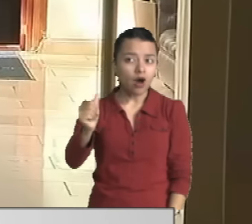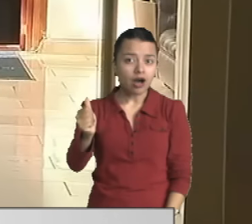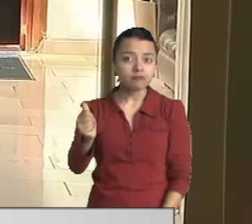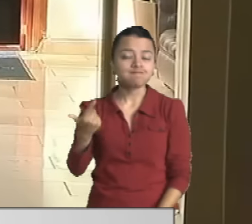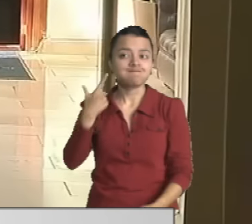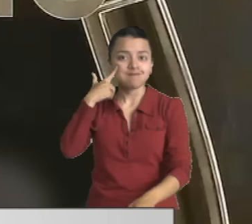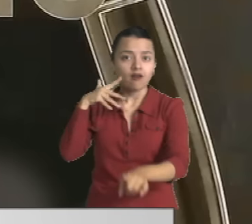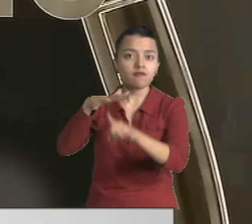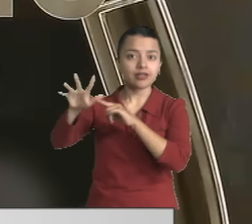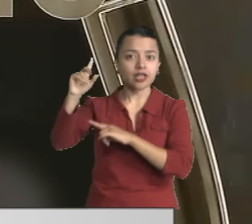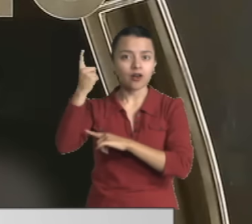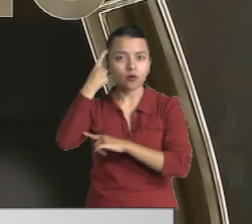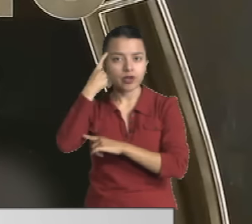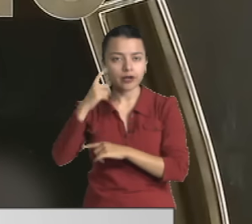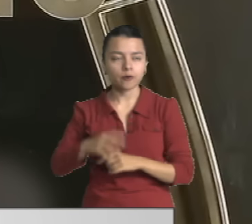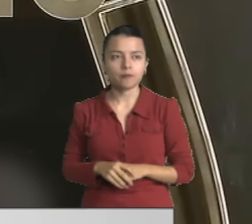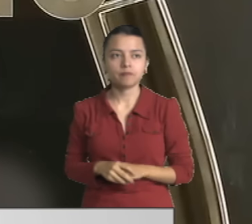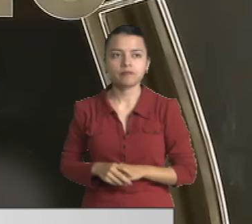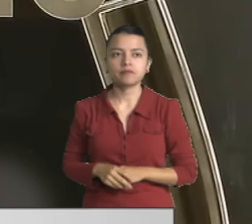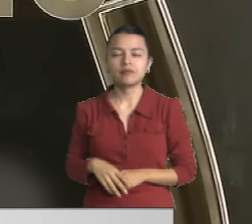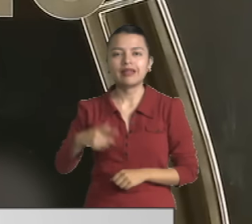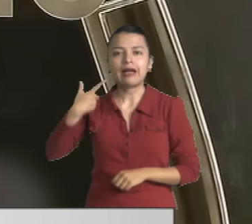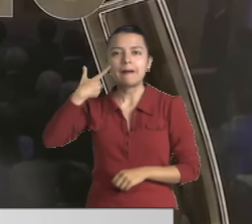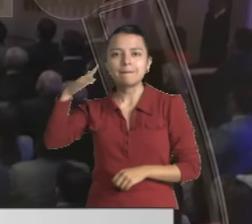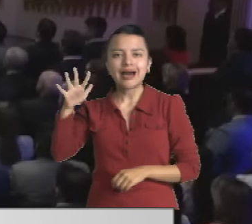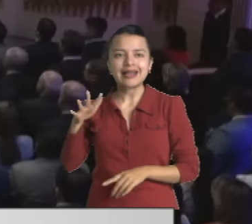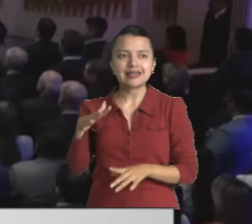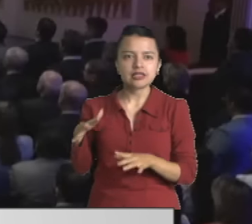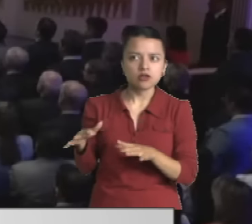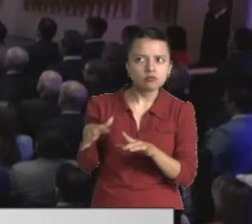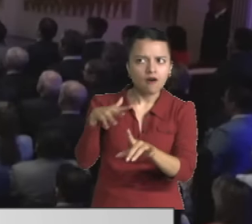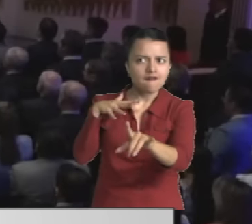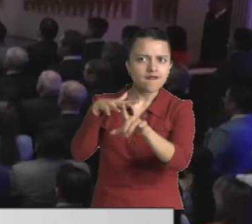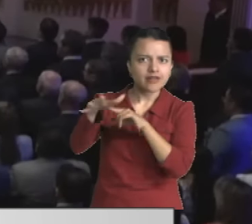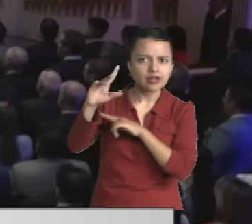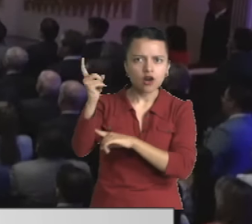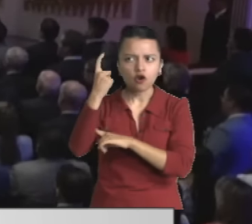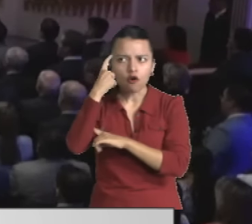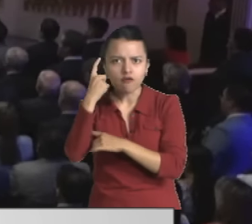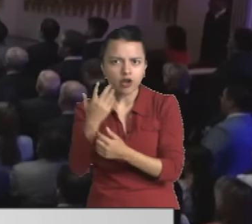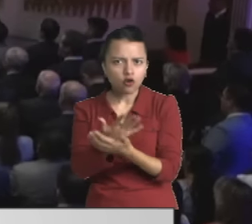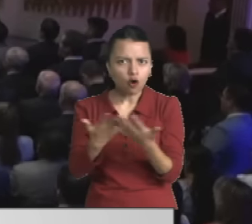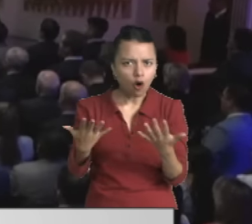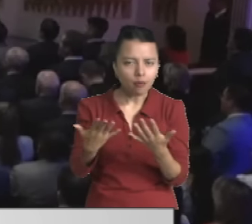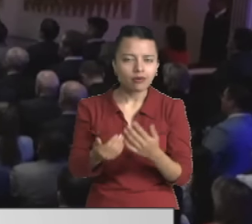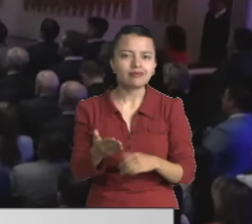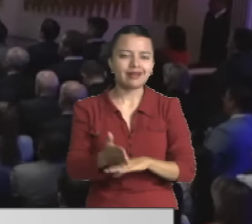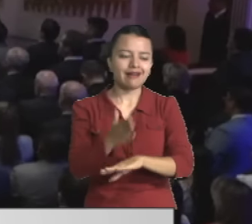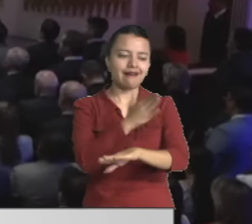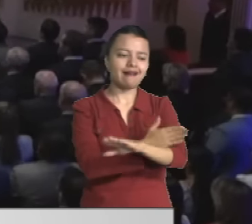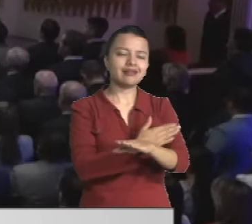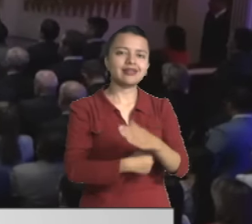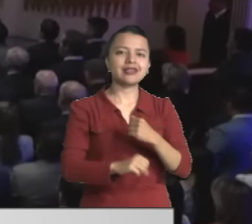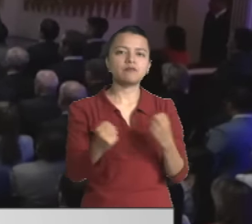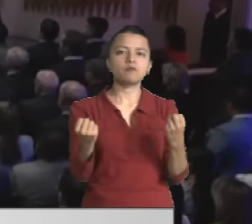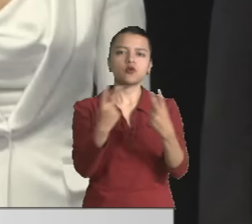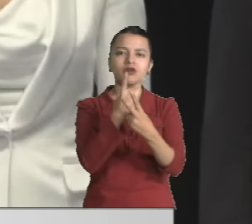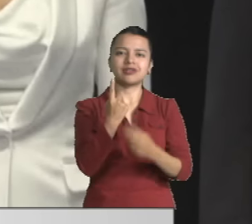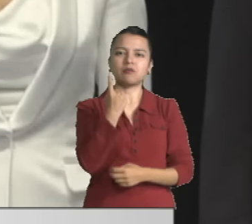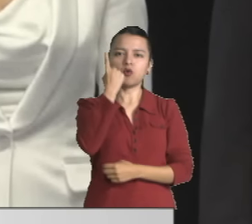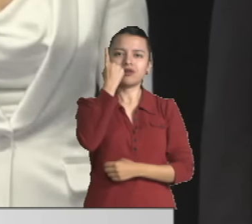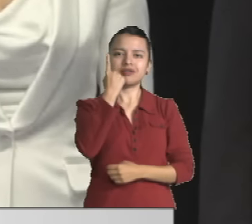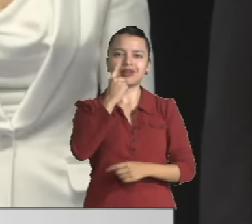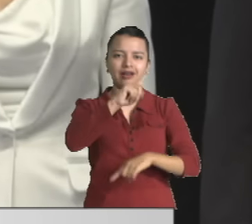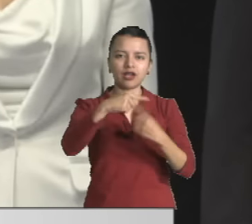Gobierno de Ecuador aseguró que ve un intento de desestabilización y de golpe de Estado en la denuncia electoral que por violencia política de